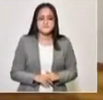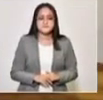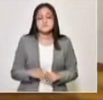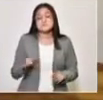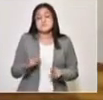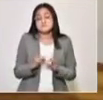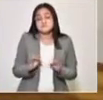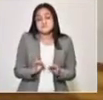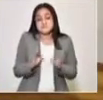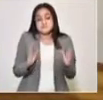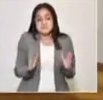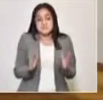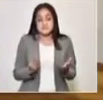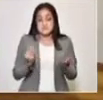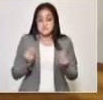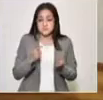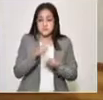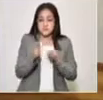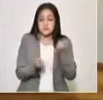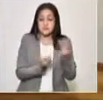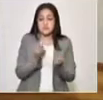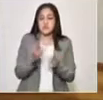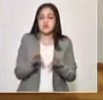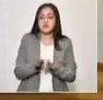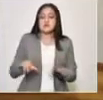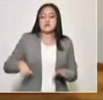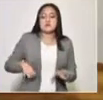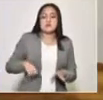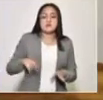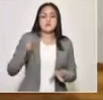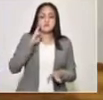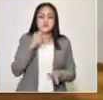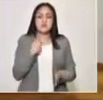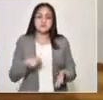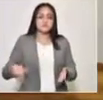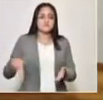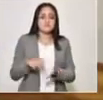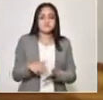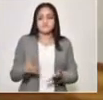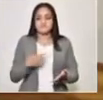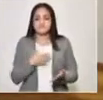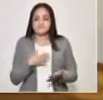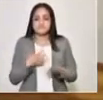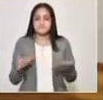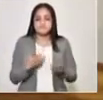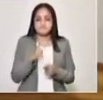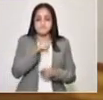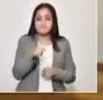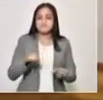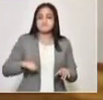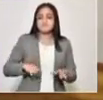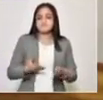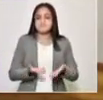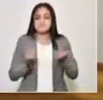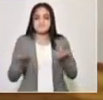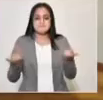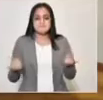Ocurren hechos que hay que sacar raja política y ahí están sacando, queriendo sacar raja política,